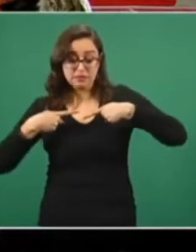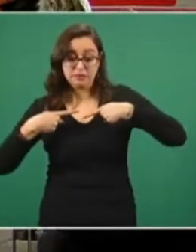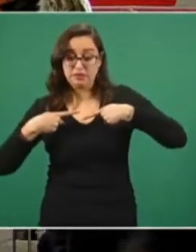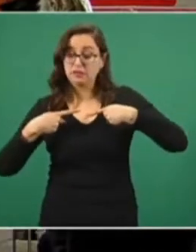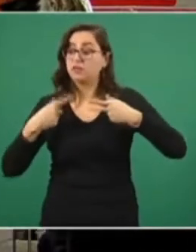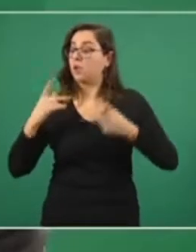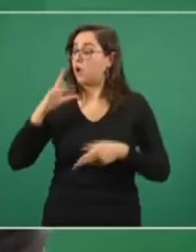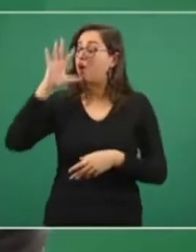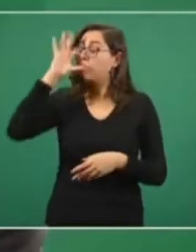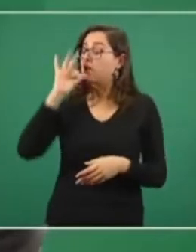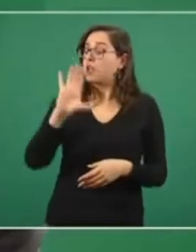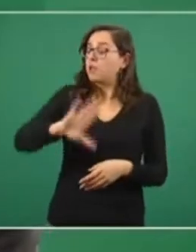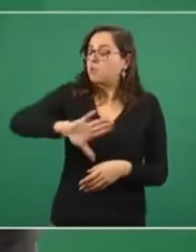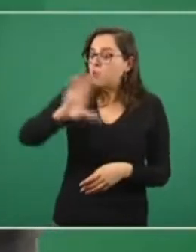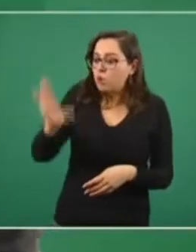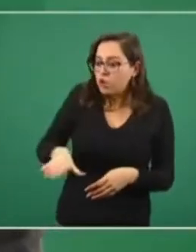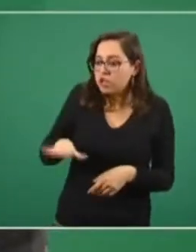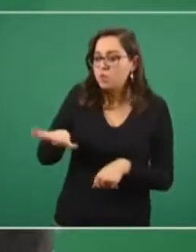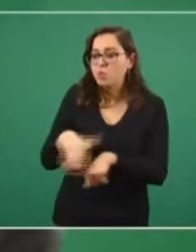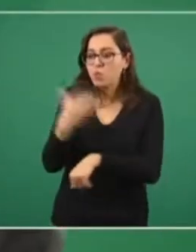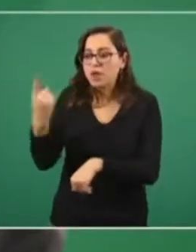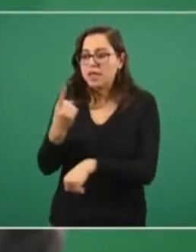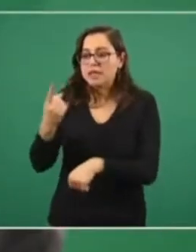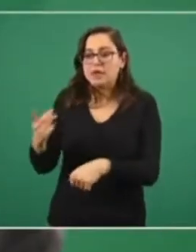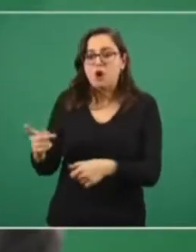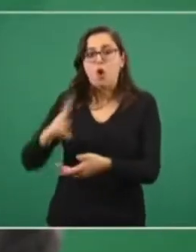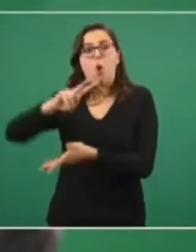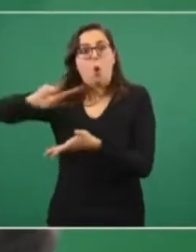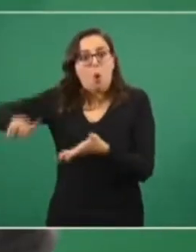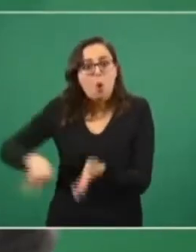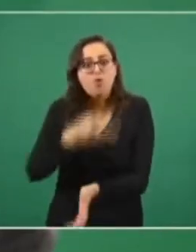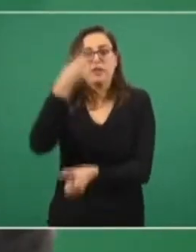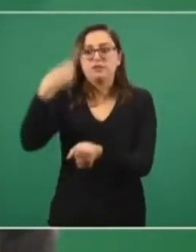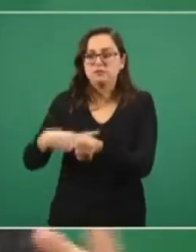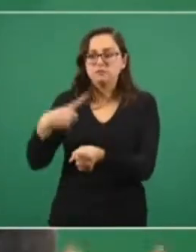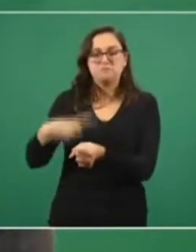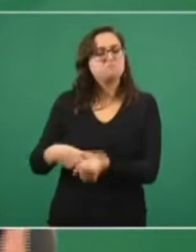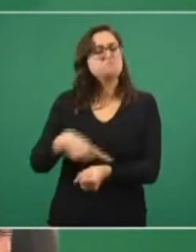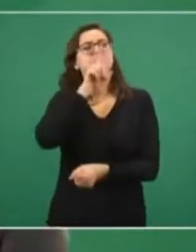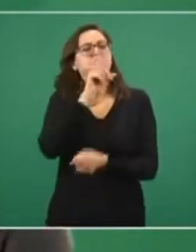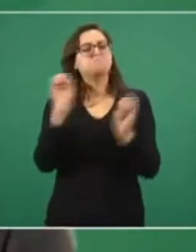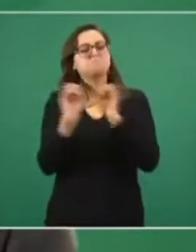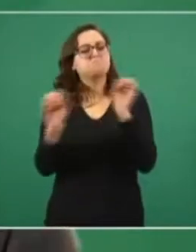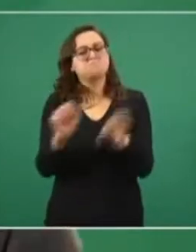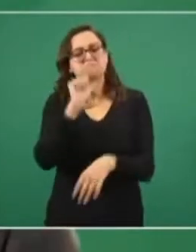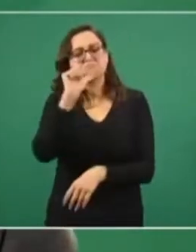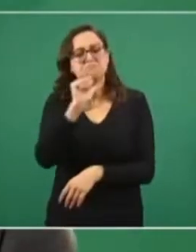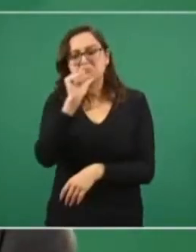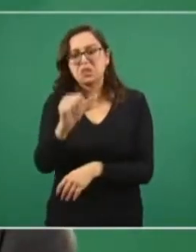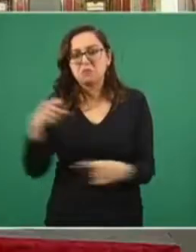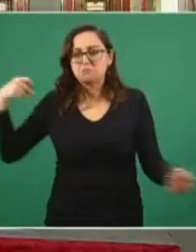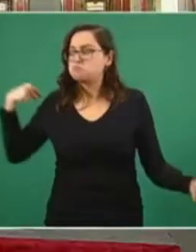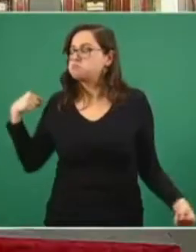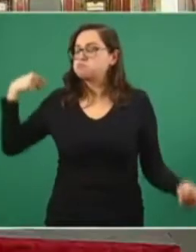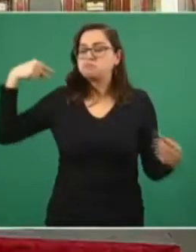pudiera estar asociada a segundas infecciones hasta el momento, pero de las diversas